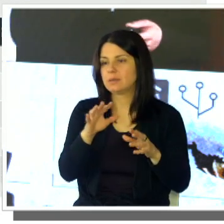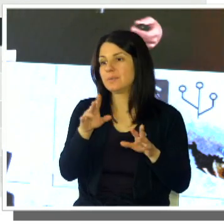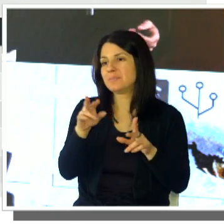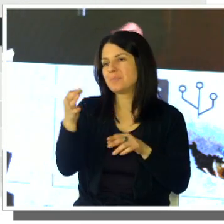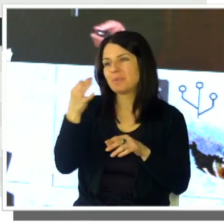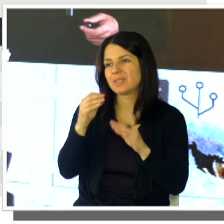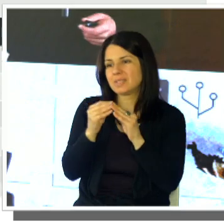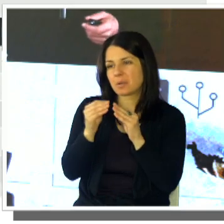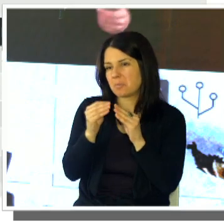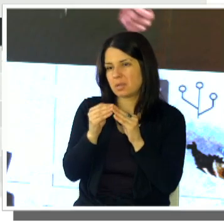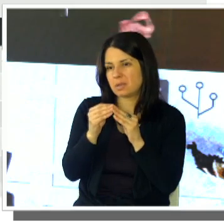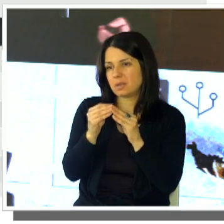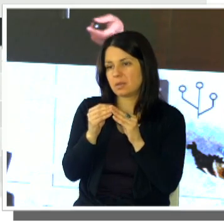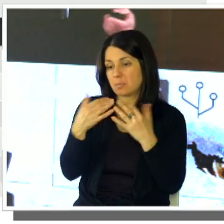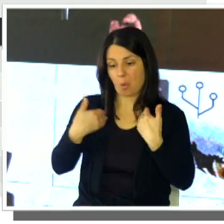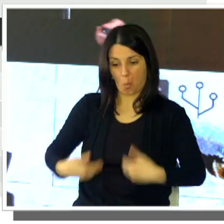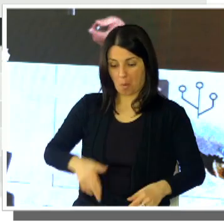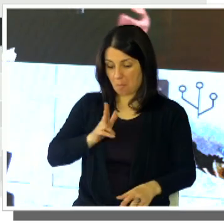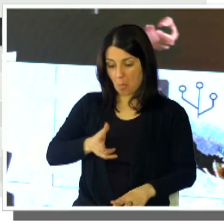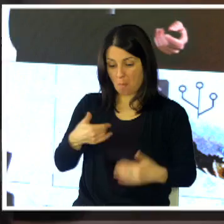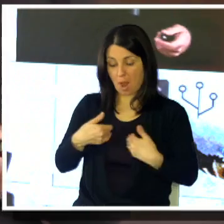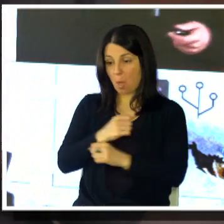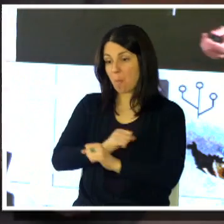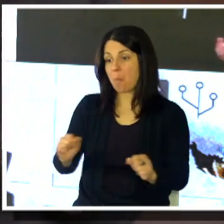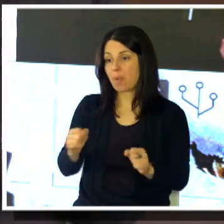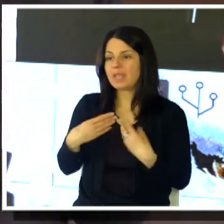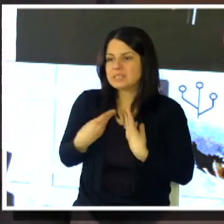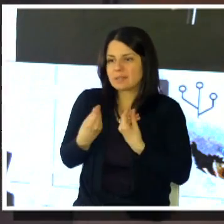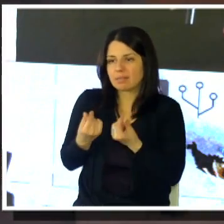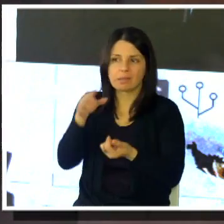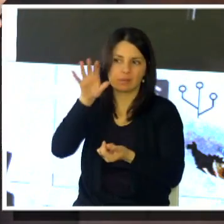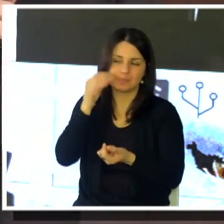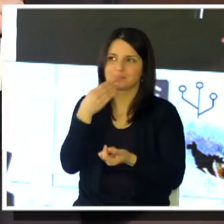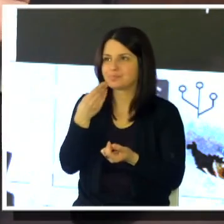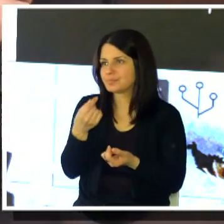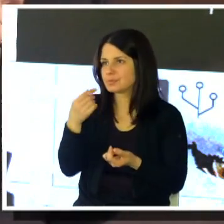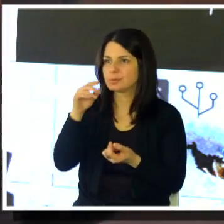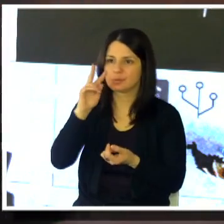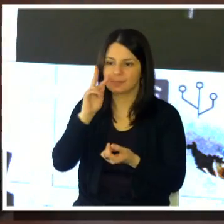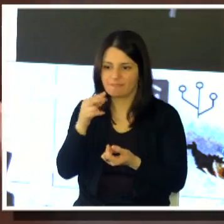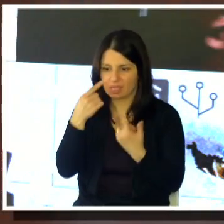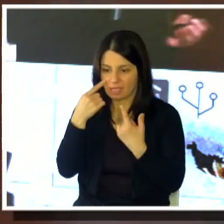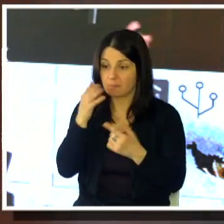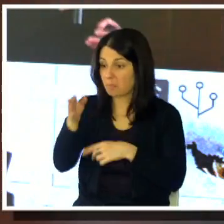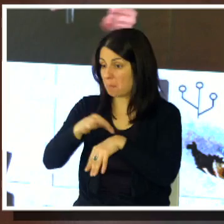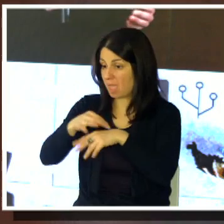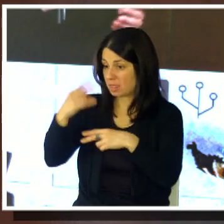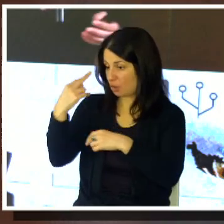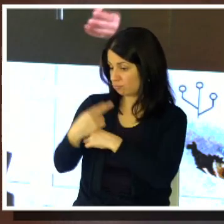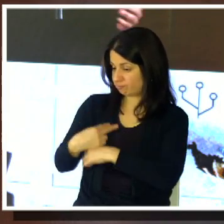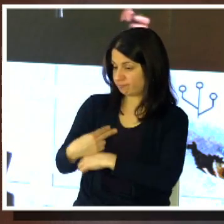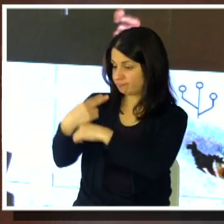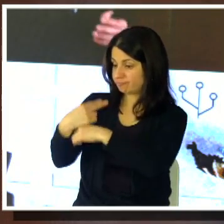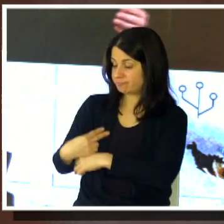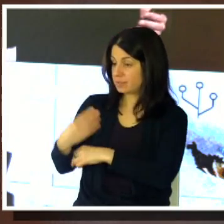José, que el cuerpo humano, que pueden ser los sentidos, bueno, como vamos al médico a hacer un chequeo, acá también